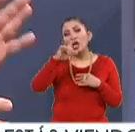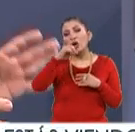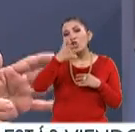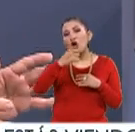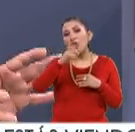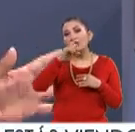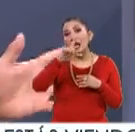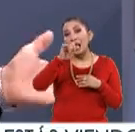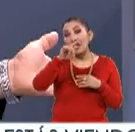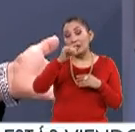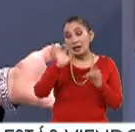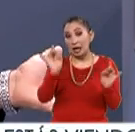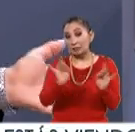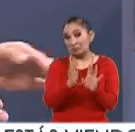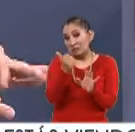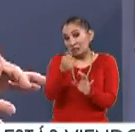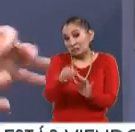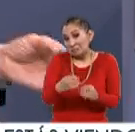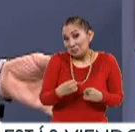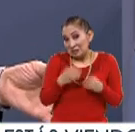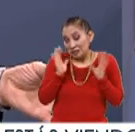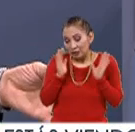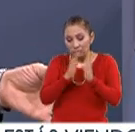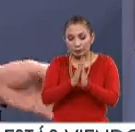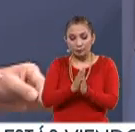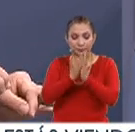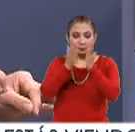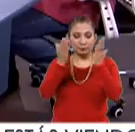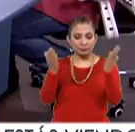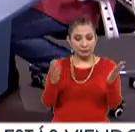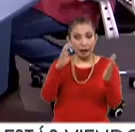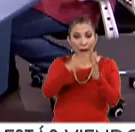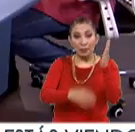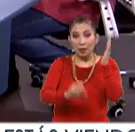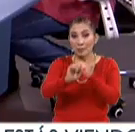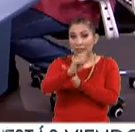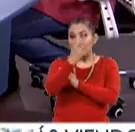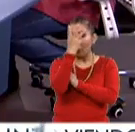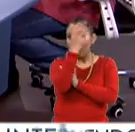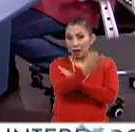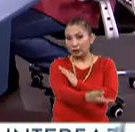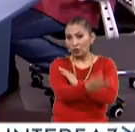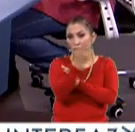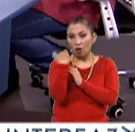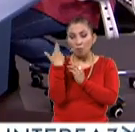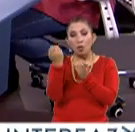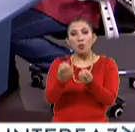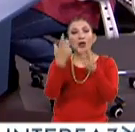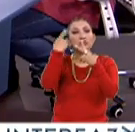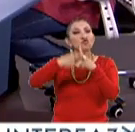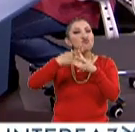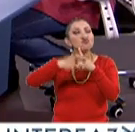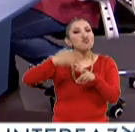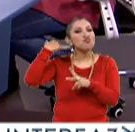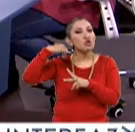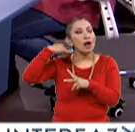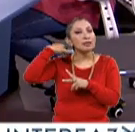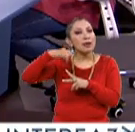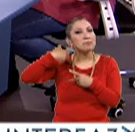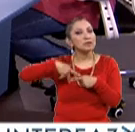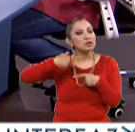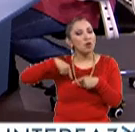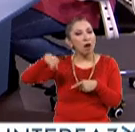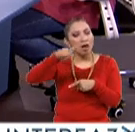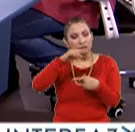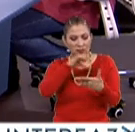Y dio la casualidad, así es la vida. Lo abro, capítulo 24, de la manera de contar de los yucatecos. Y ahí,